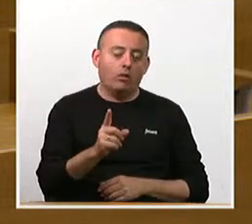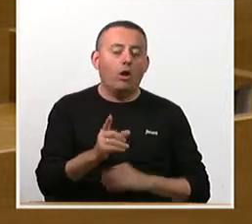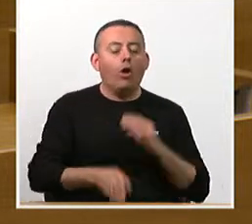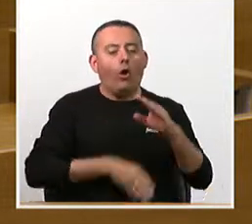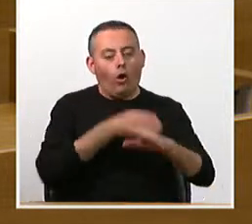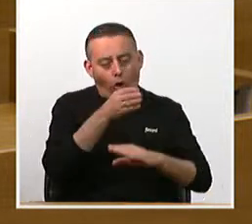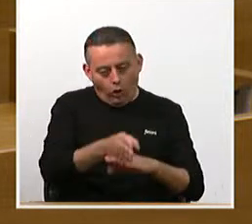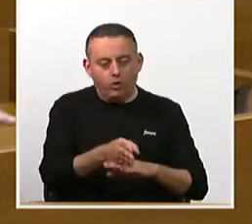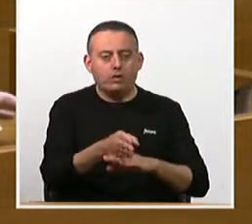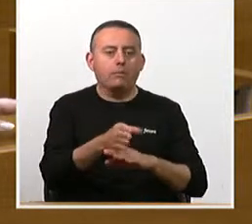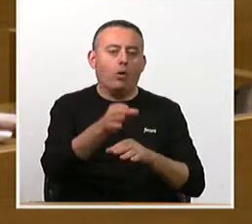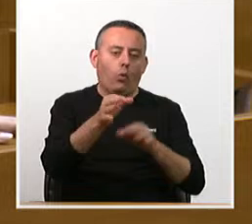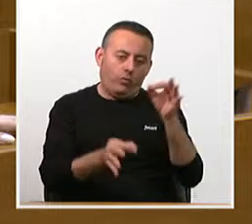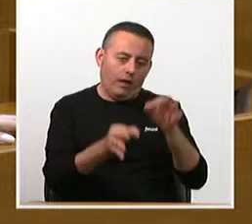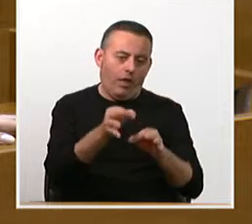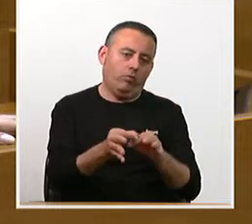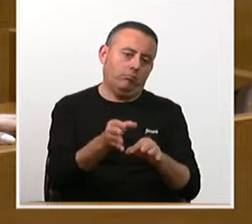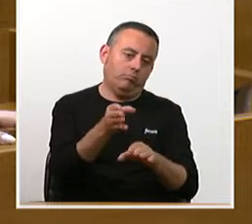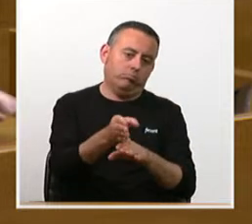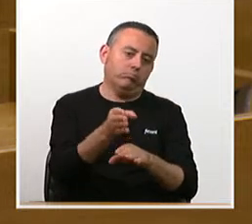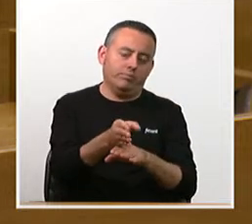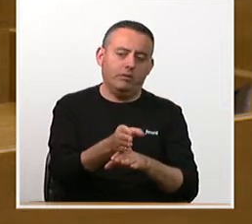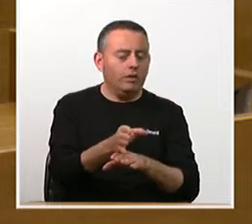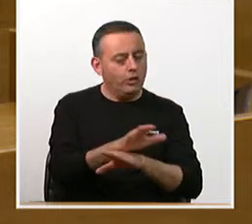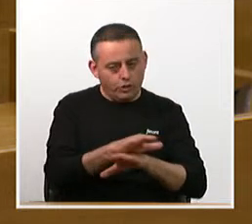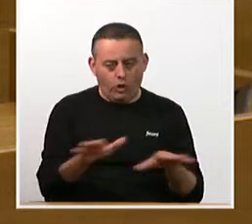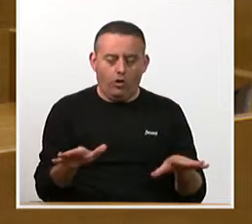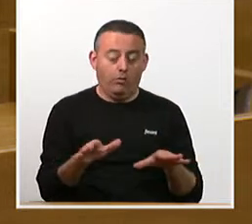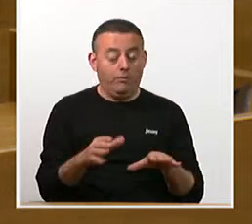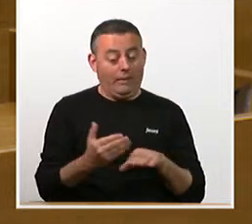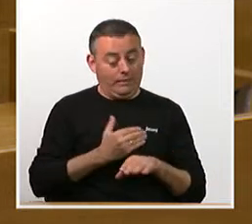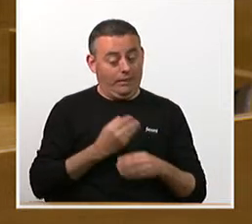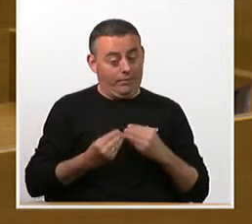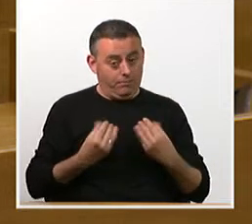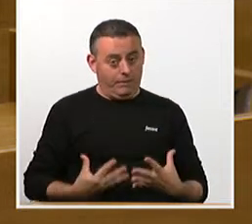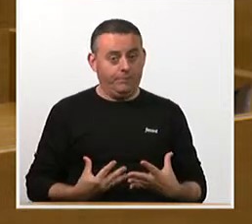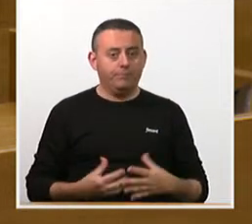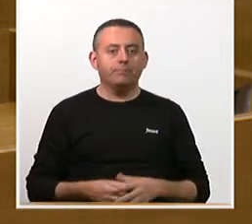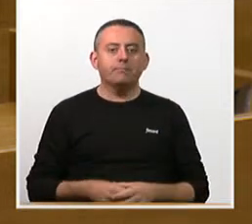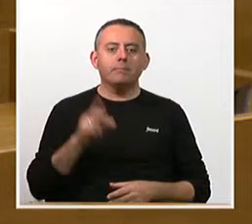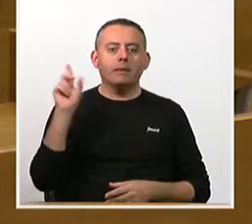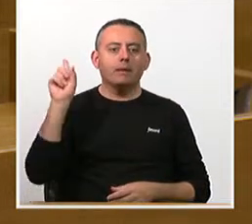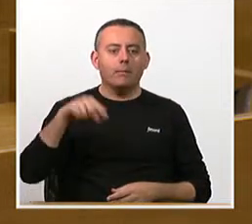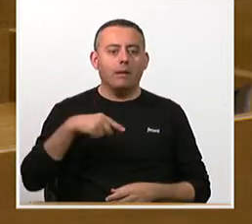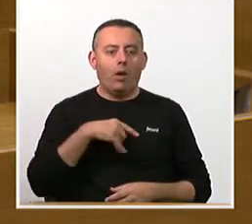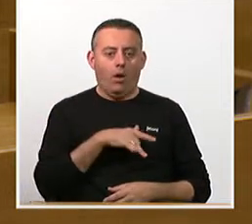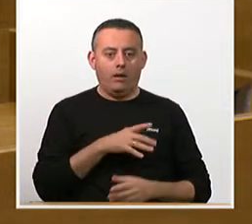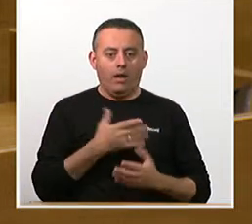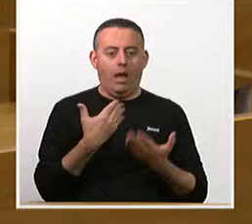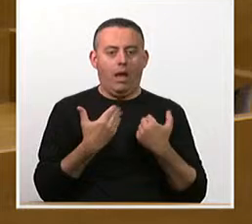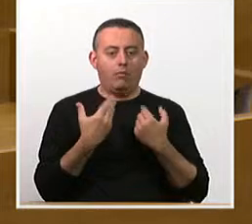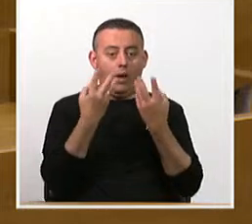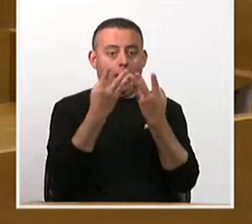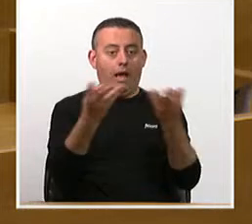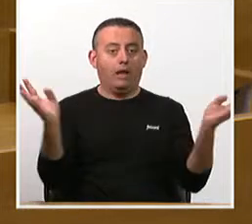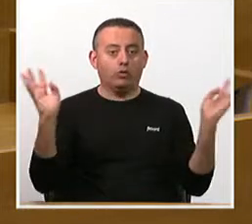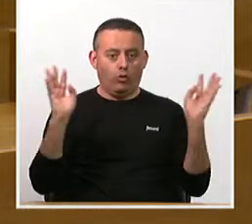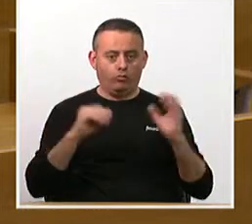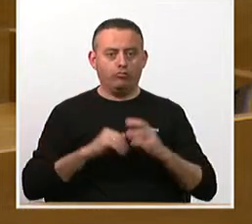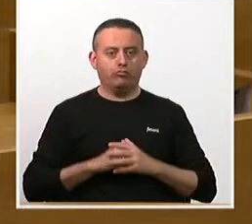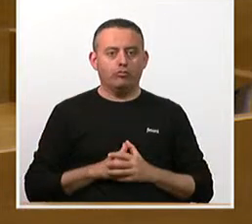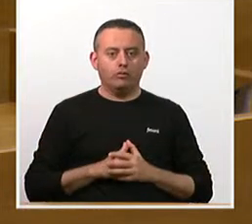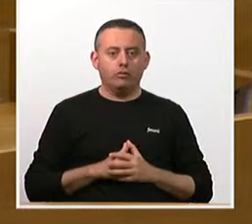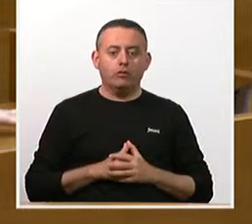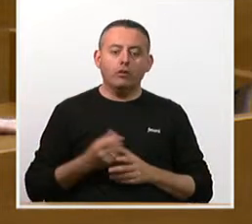porque señorías y ahora me dirijo y finalizo a todo el arco parlamentario Siempre vamos a ser siempre vamos a ser Sí señor bordera partidarios del